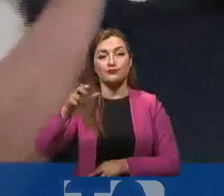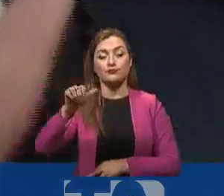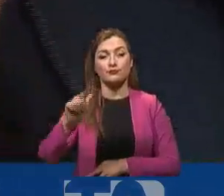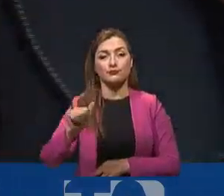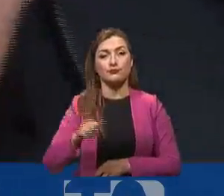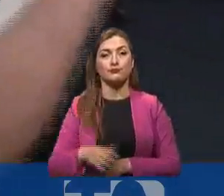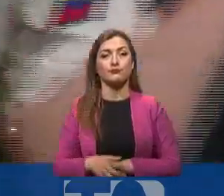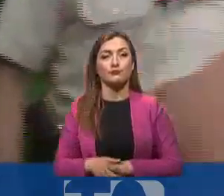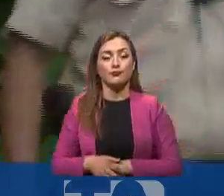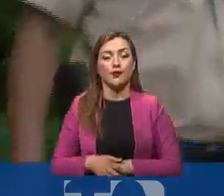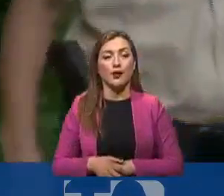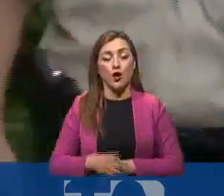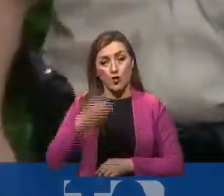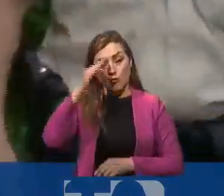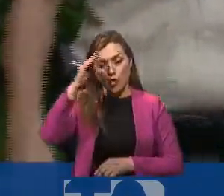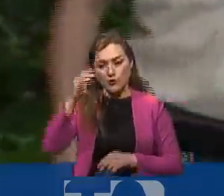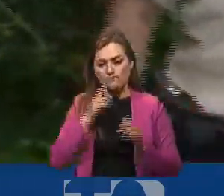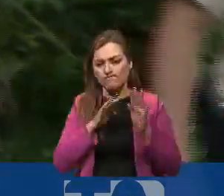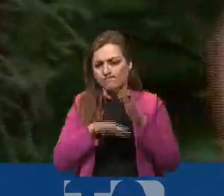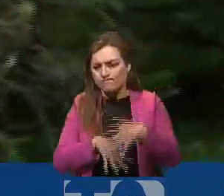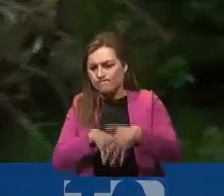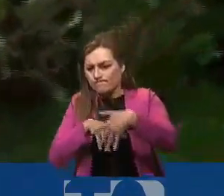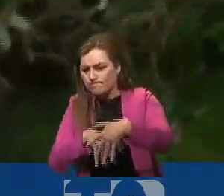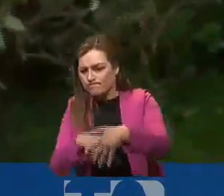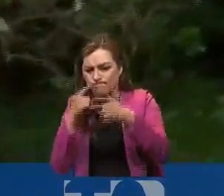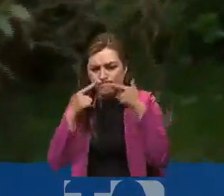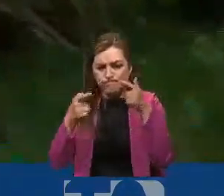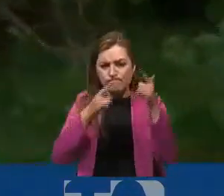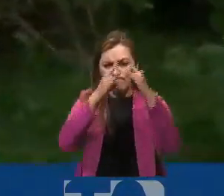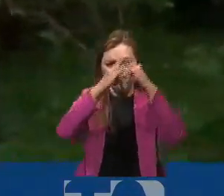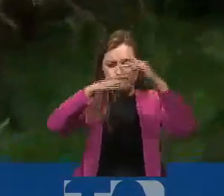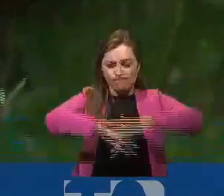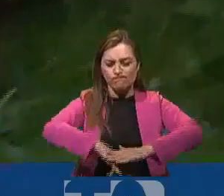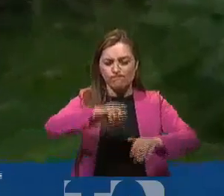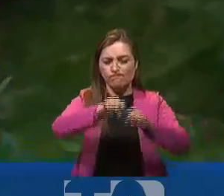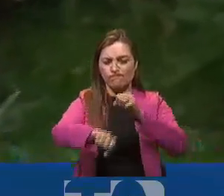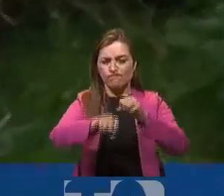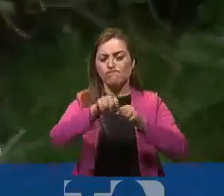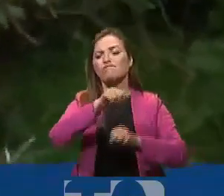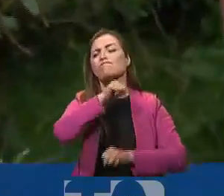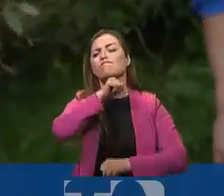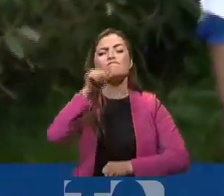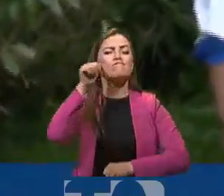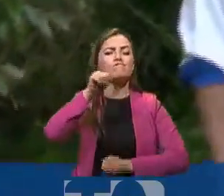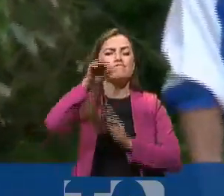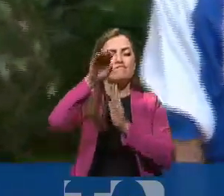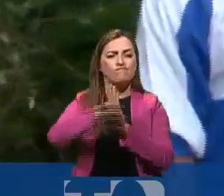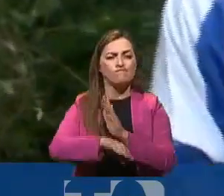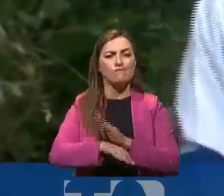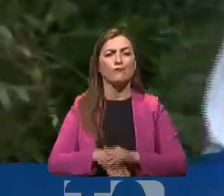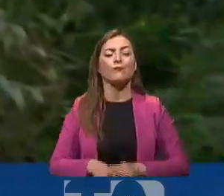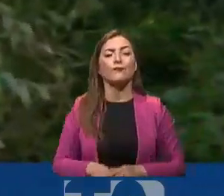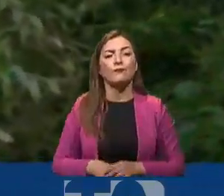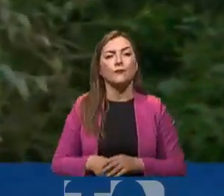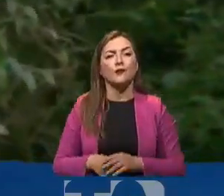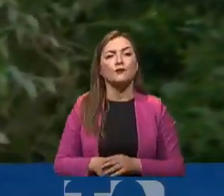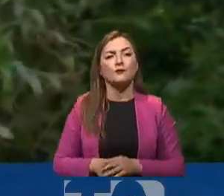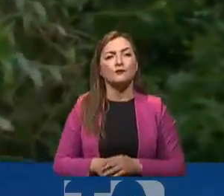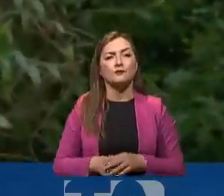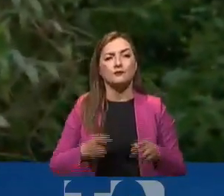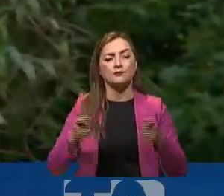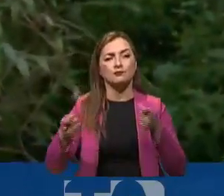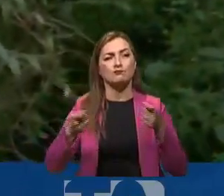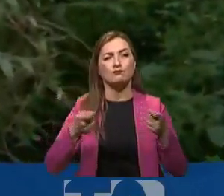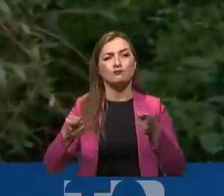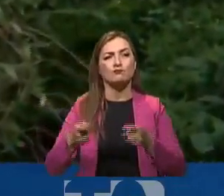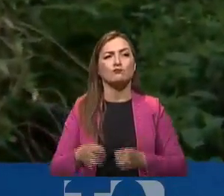y ahí es donde la policía está interviniendo justamente tratando de reducir los índices delincuenciales sociales a través de estas intervenciones, de estos